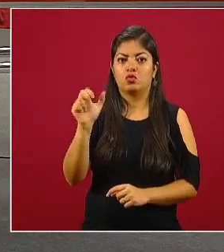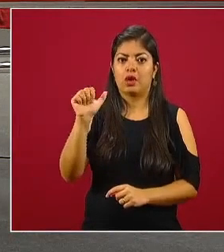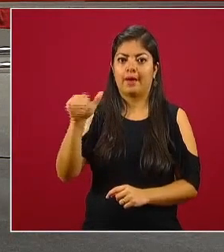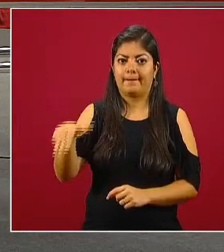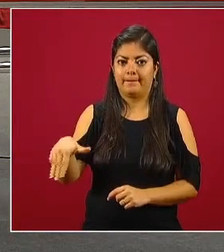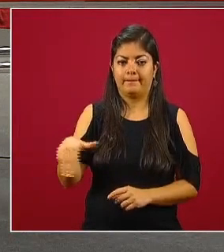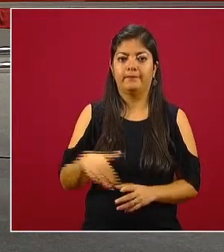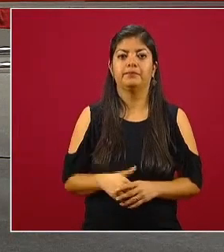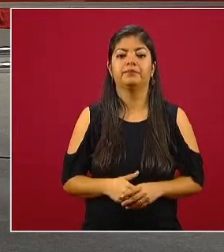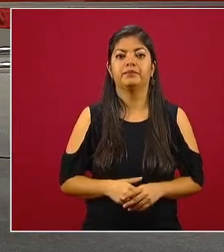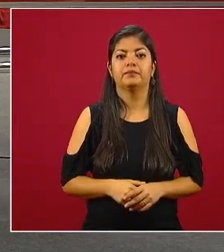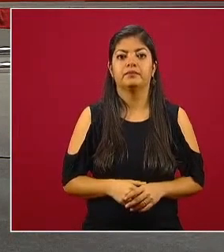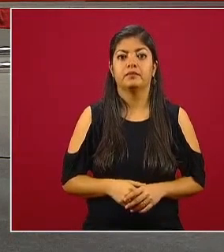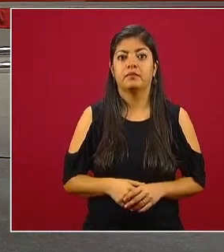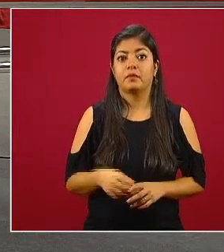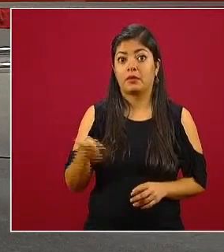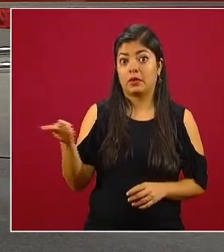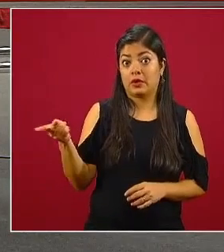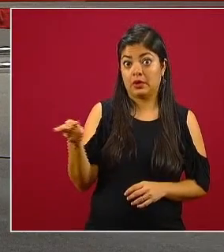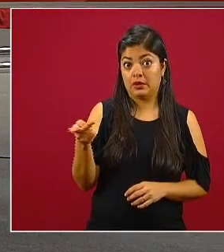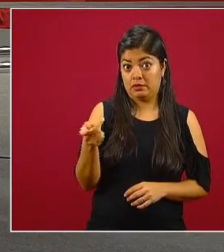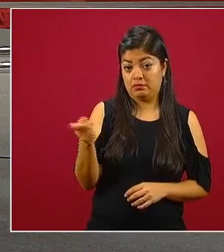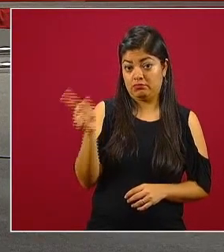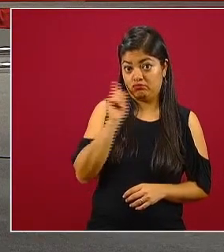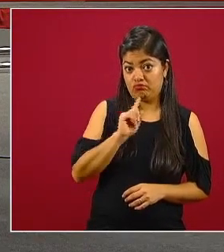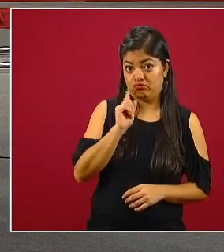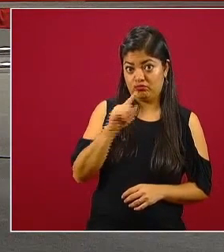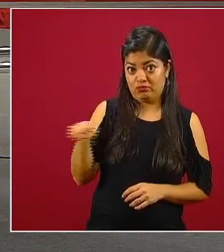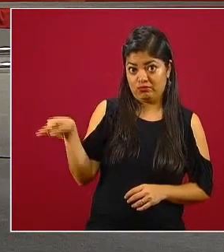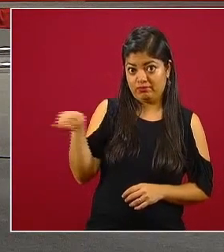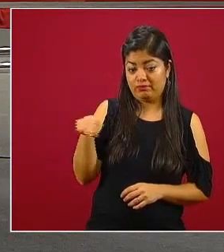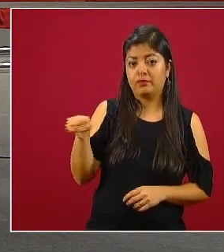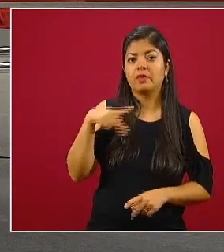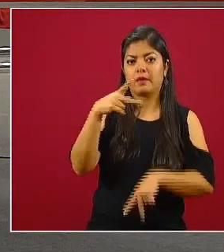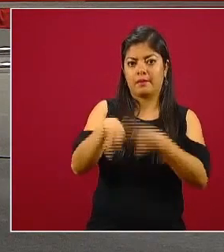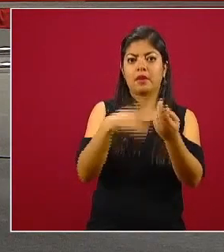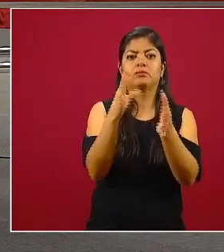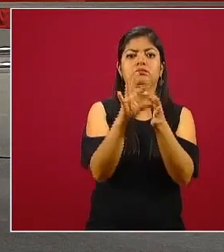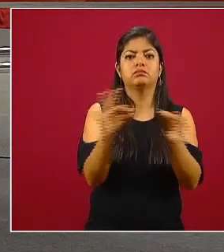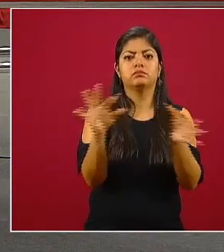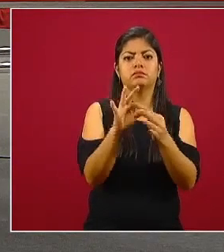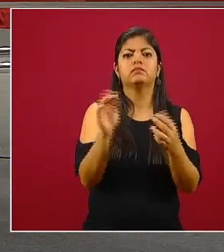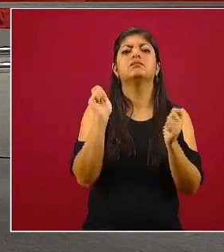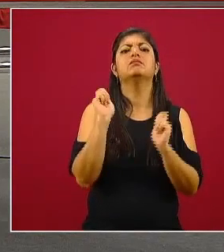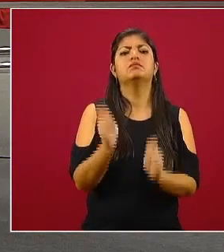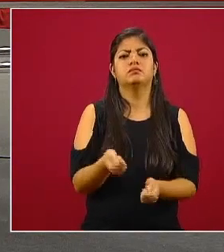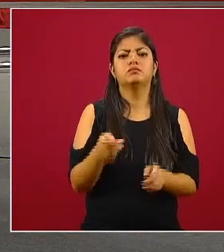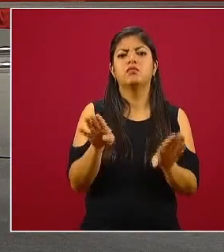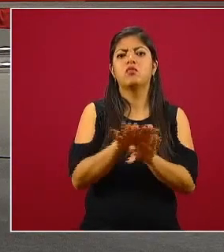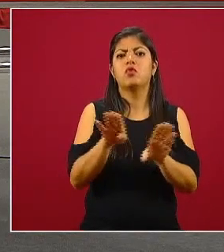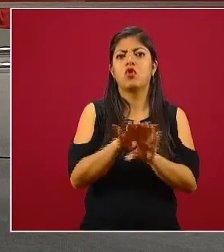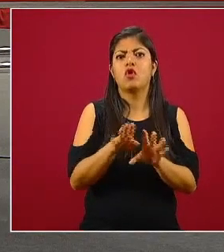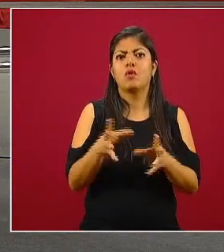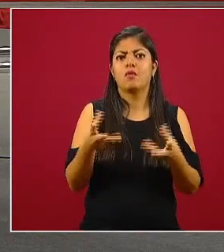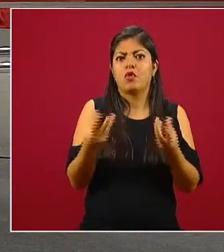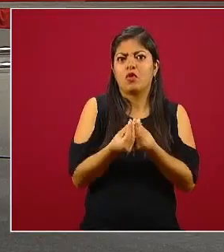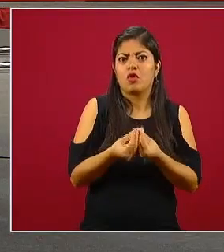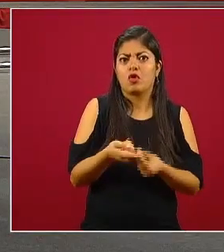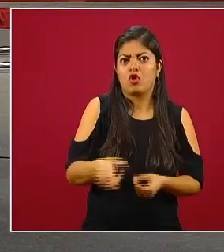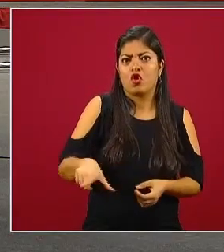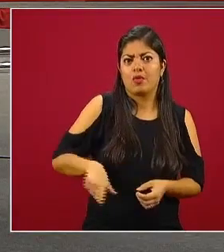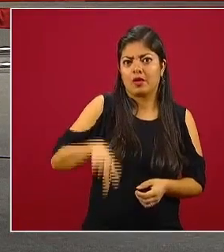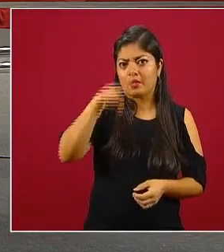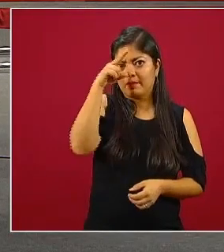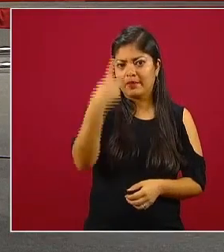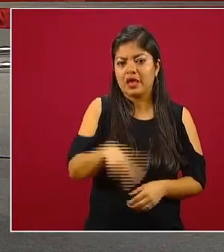México. Y ellas nos van a explicar cómo ha sido la interacción con el Gobierno de México, cuál ha sido el papel de la ciencia